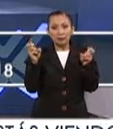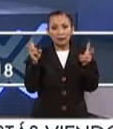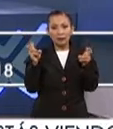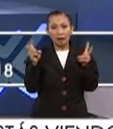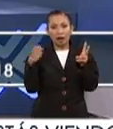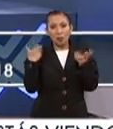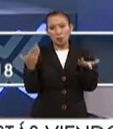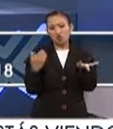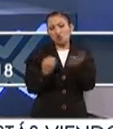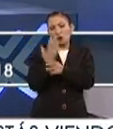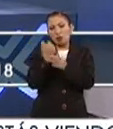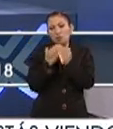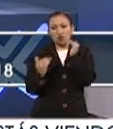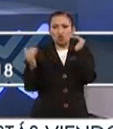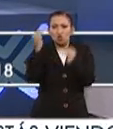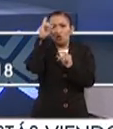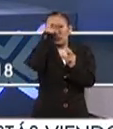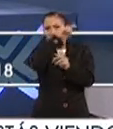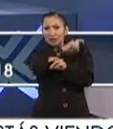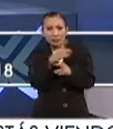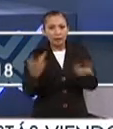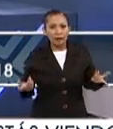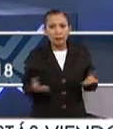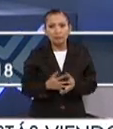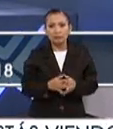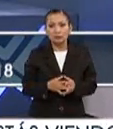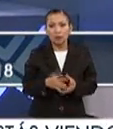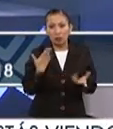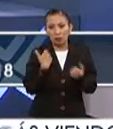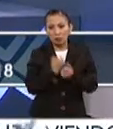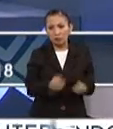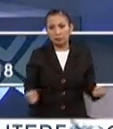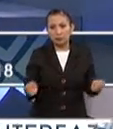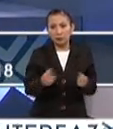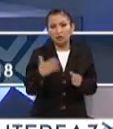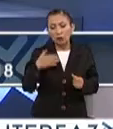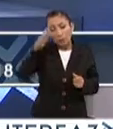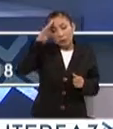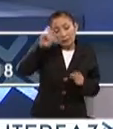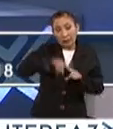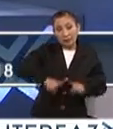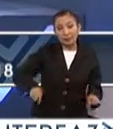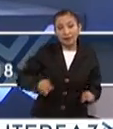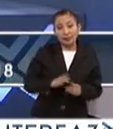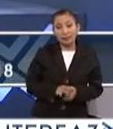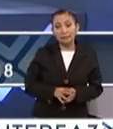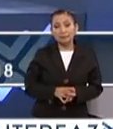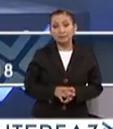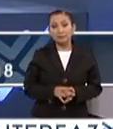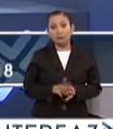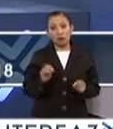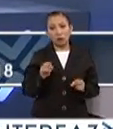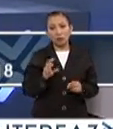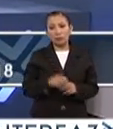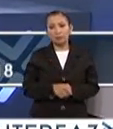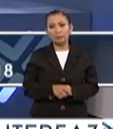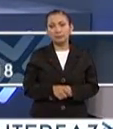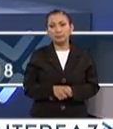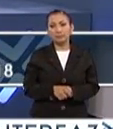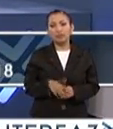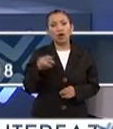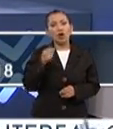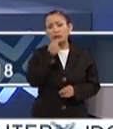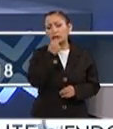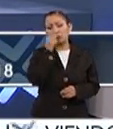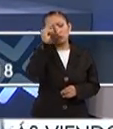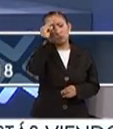¿no? sofisticados y complejos, si no, te voy a aburrir, ¿no? Más bien yo pensaría la parte opuesta, ¿no? Y no necesariamente. No, los